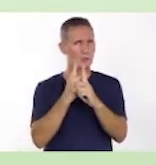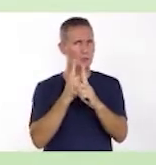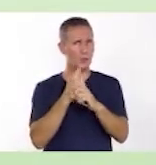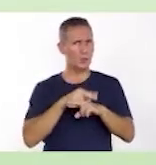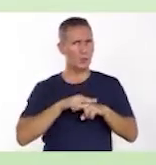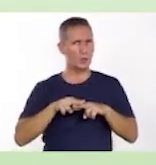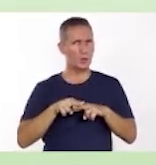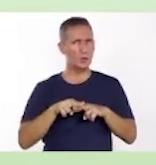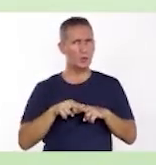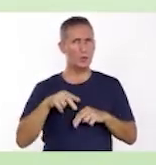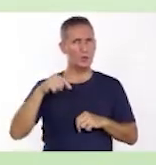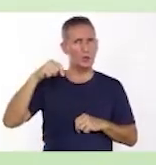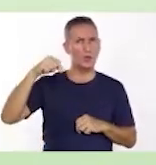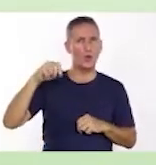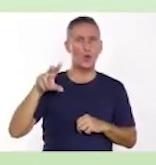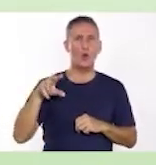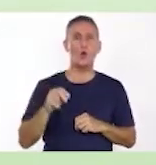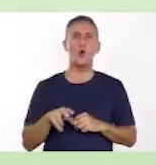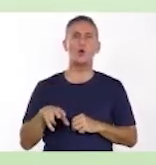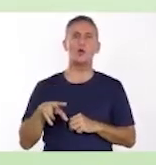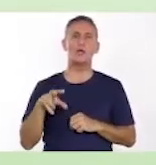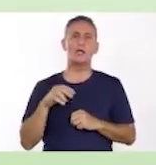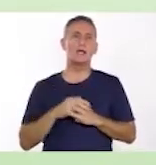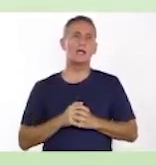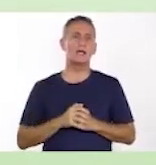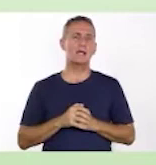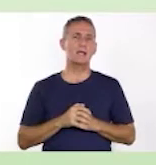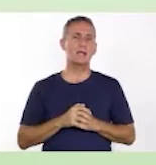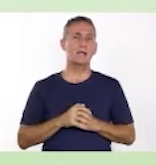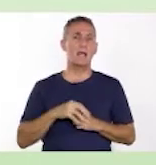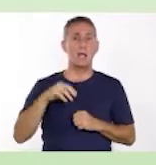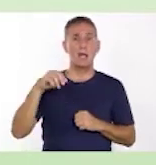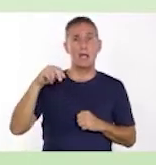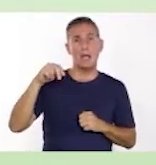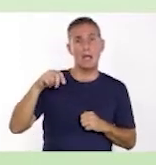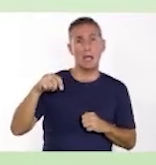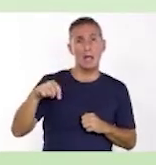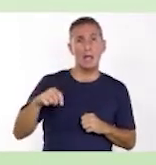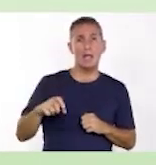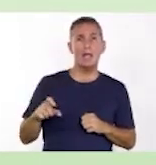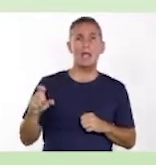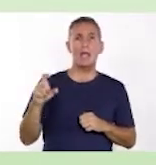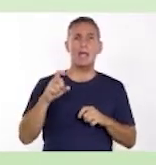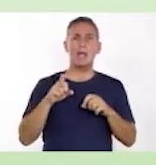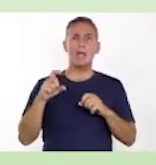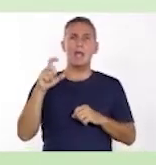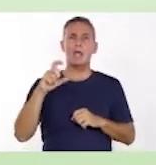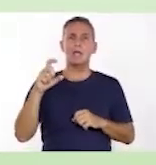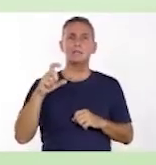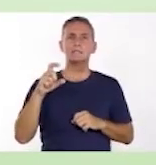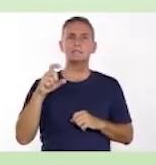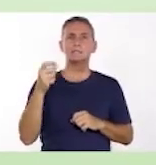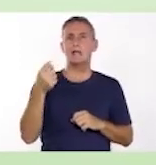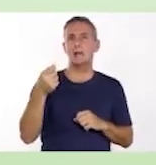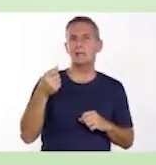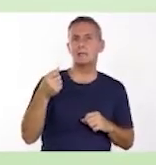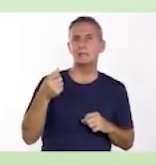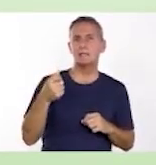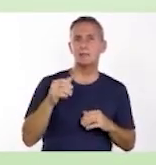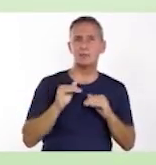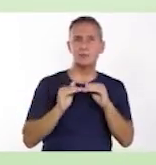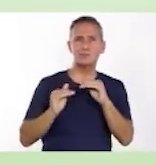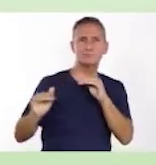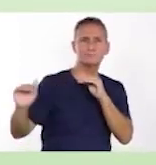encuentros de historia contemporánea. Tenemos el capitalismo que entra en su fase superior,